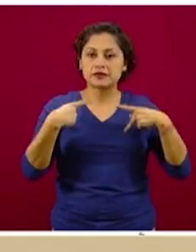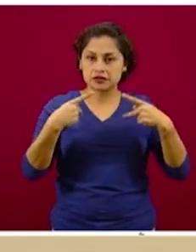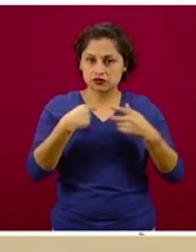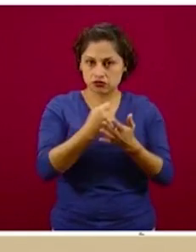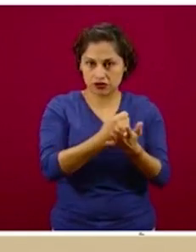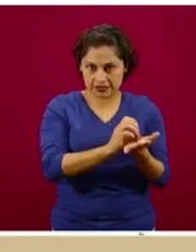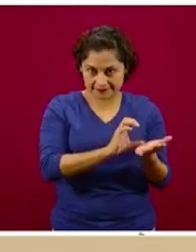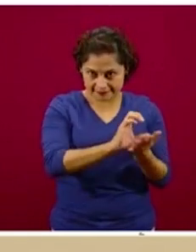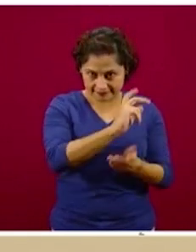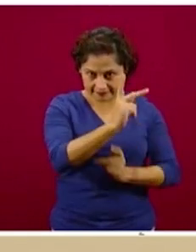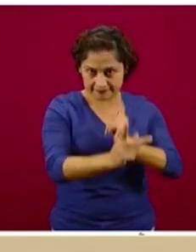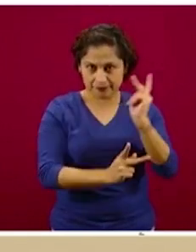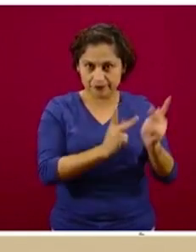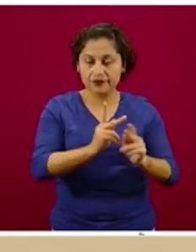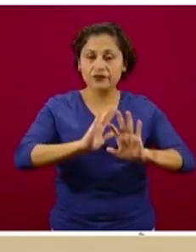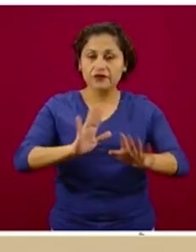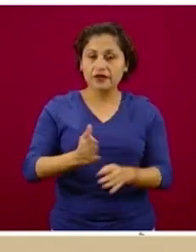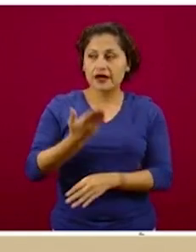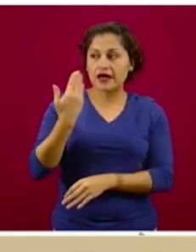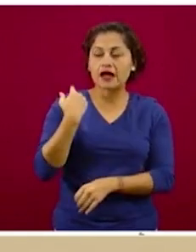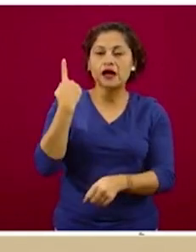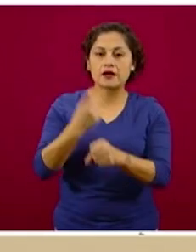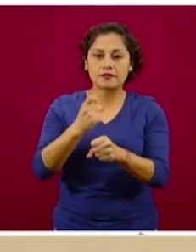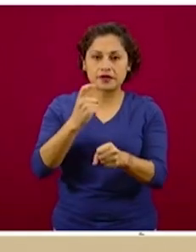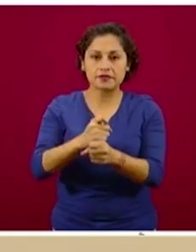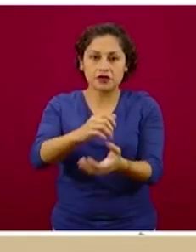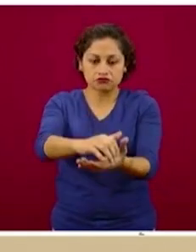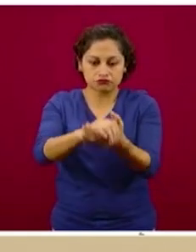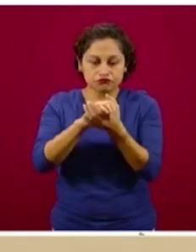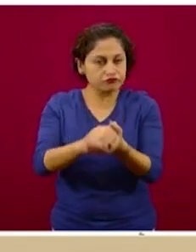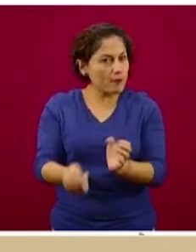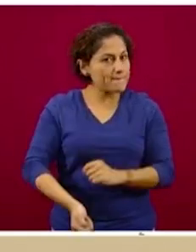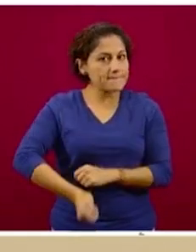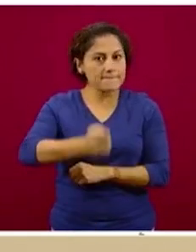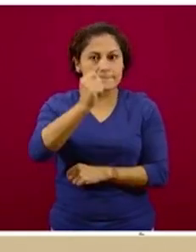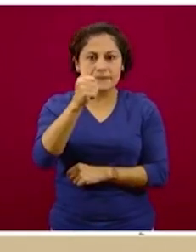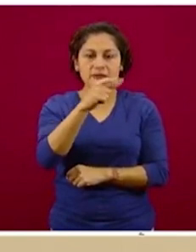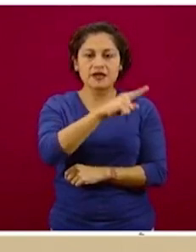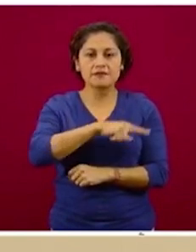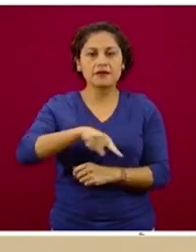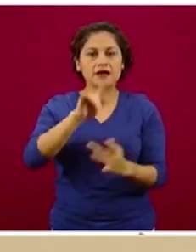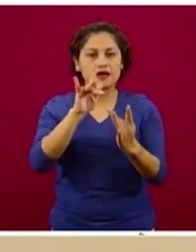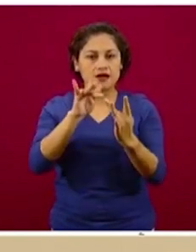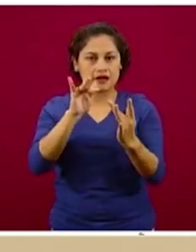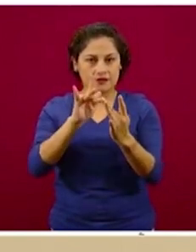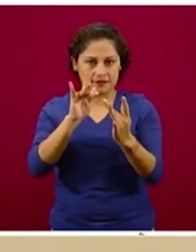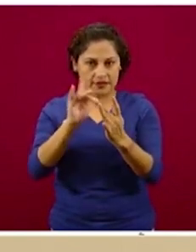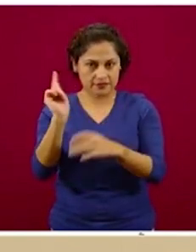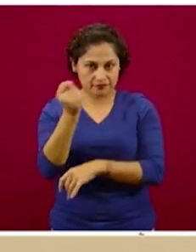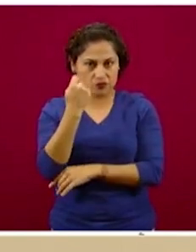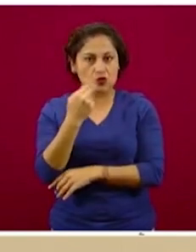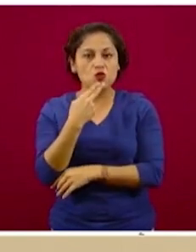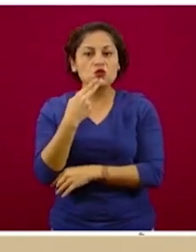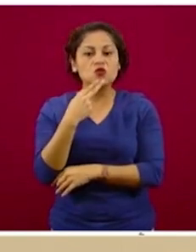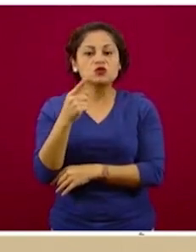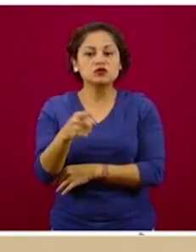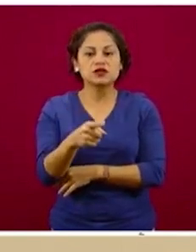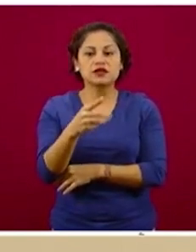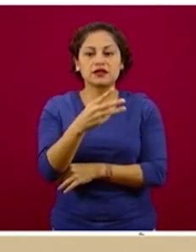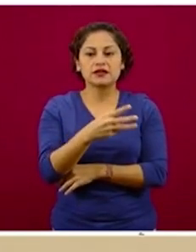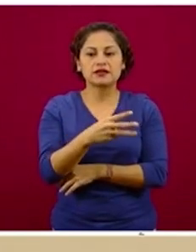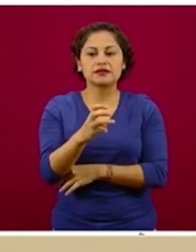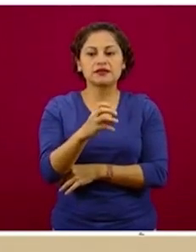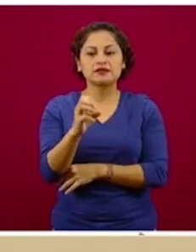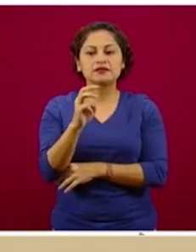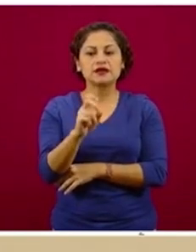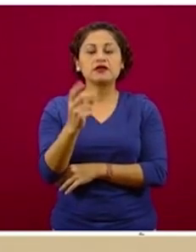sorteo electrónico. Por primera vez en la historia del instituto se distribuyeron 32 mil 200 préstamos con